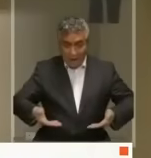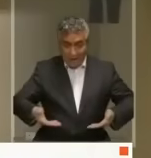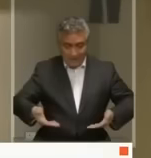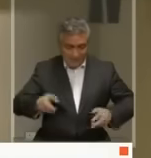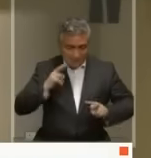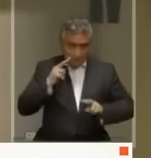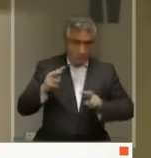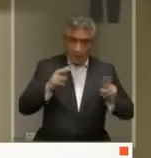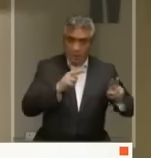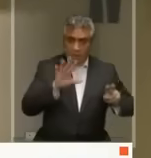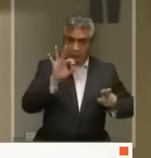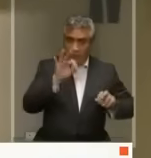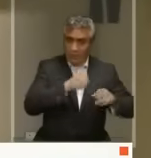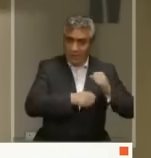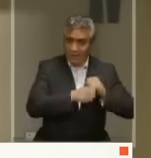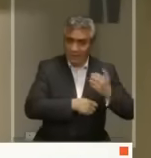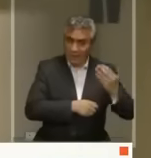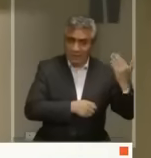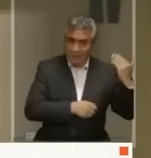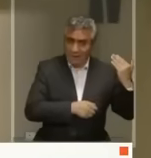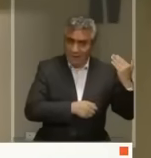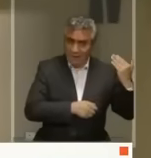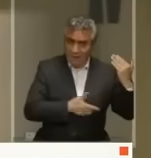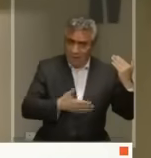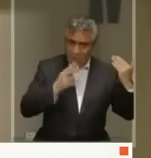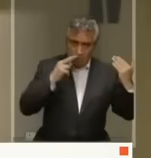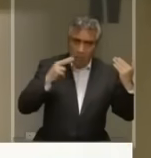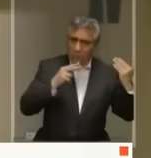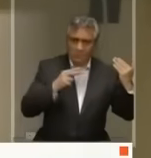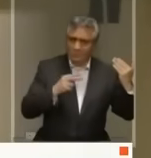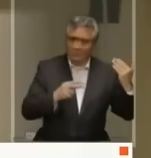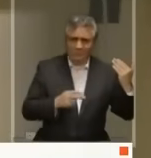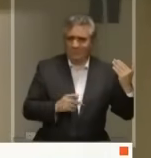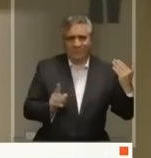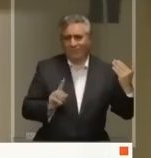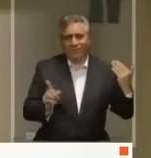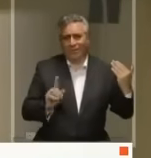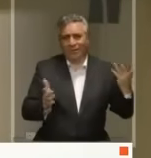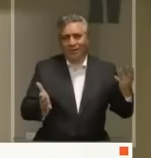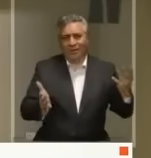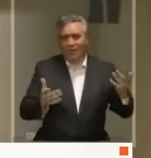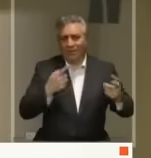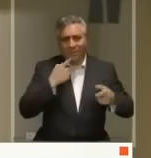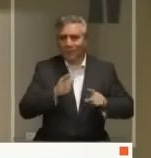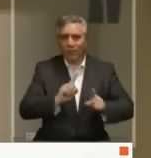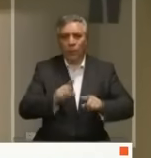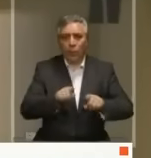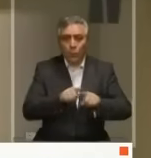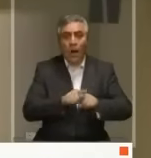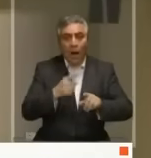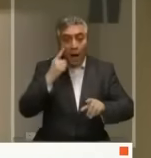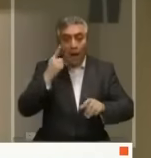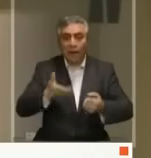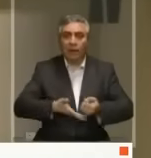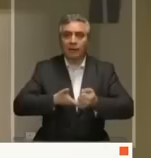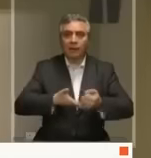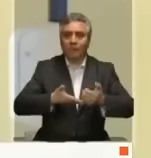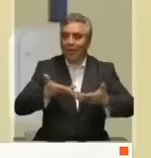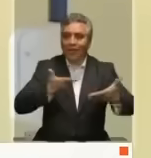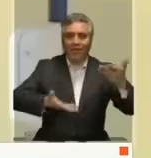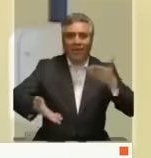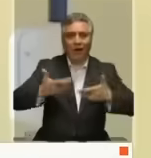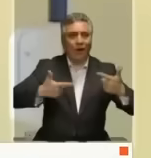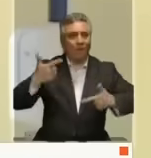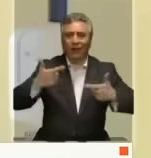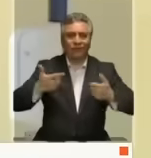hace 50 años no es aconsejable. Nos parece que además está contribuyendo poco al diálogo político.